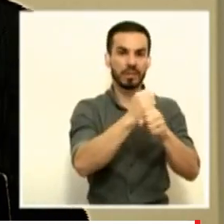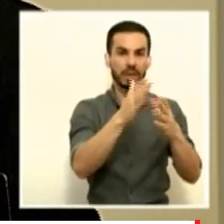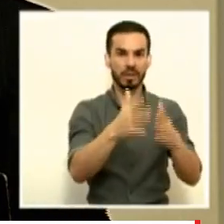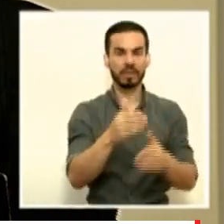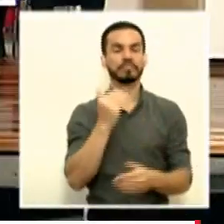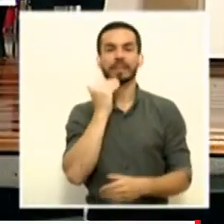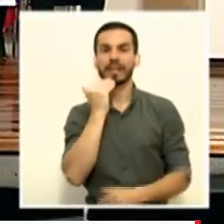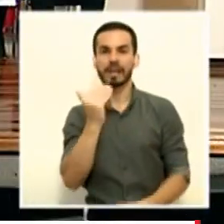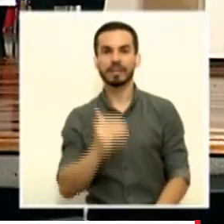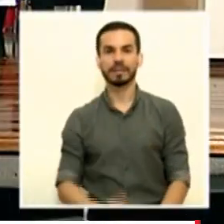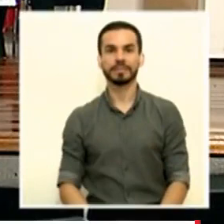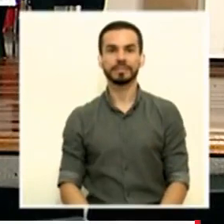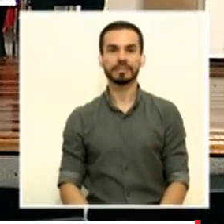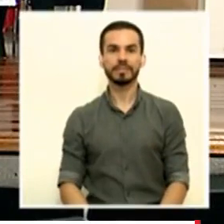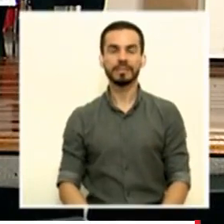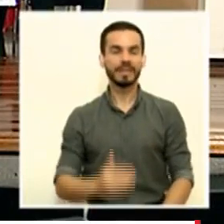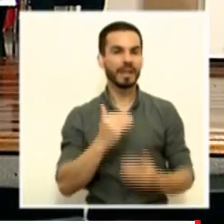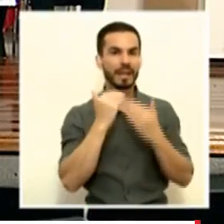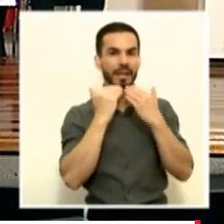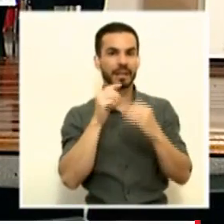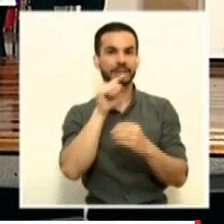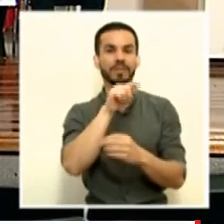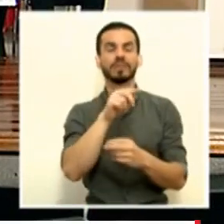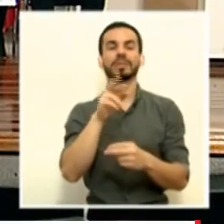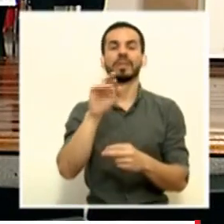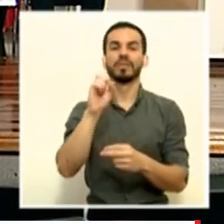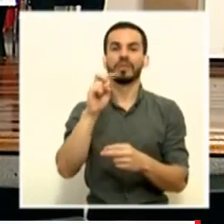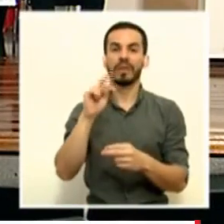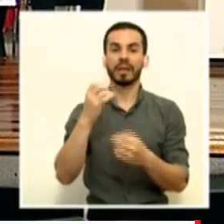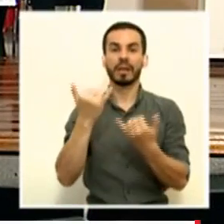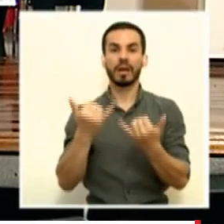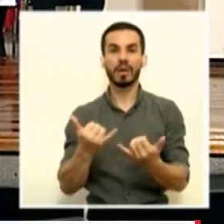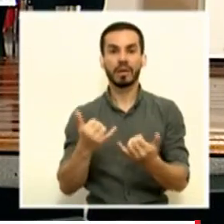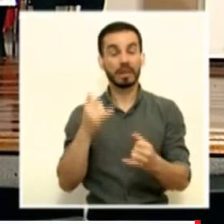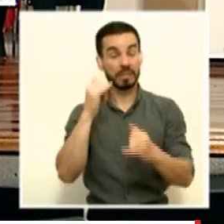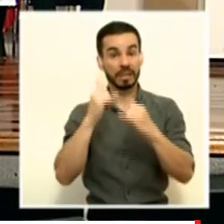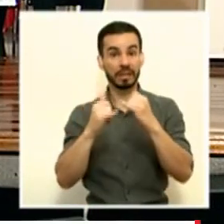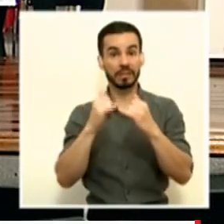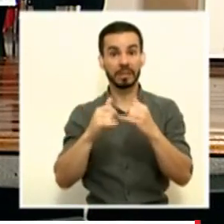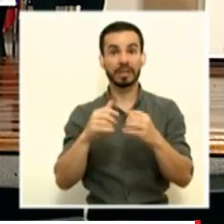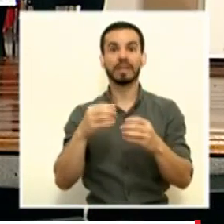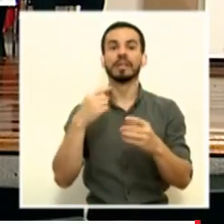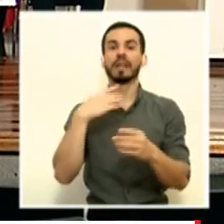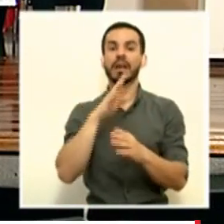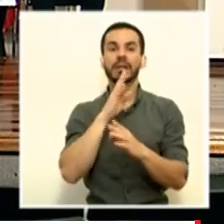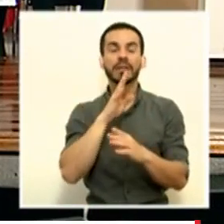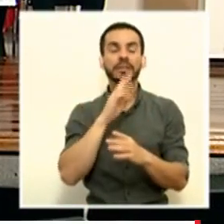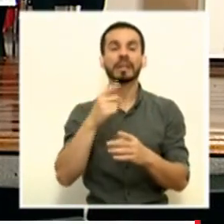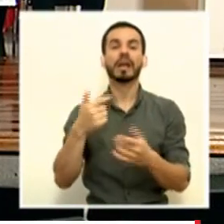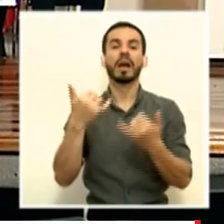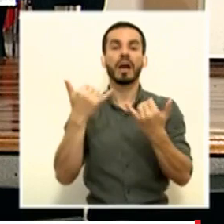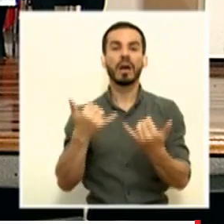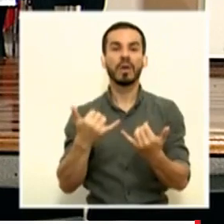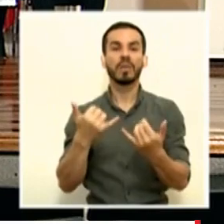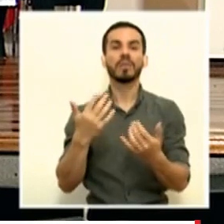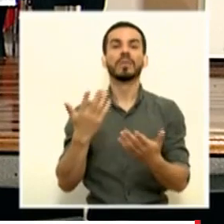gracias. Muchas gracias a usted, don Roger. A continuación, y para finalizar el periodo de intervenciones, escucharemos el mensaje